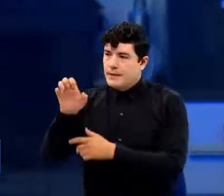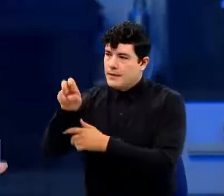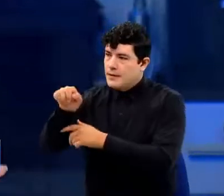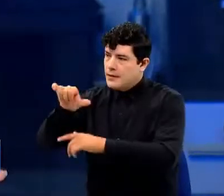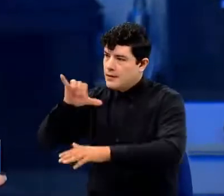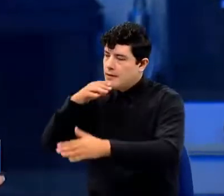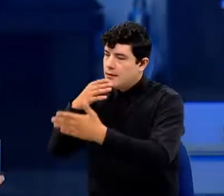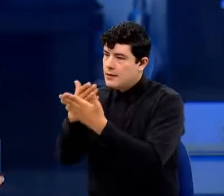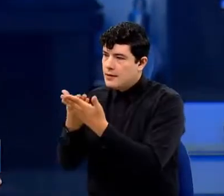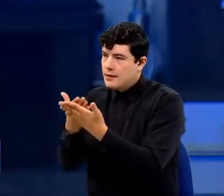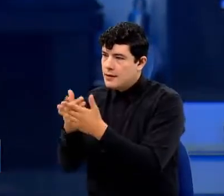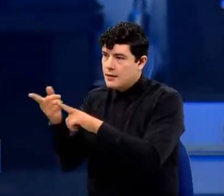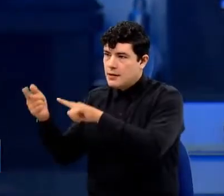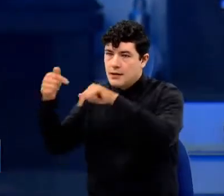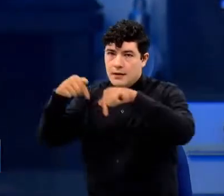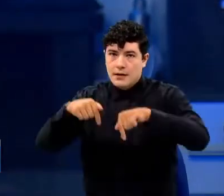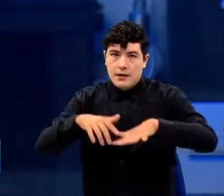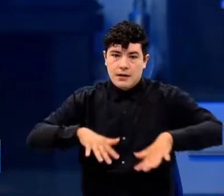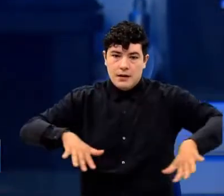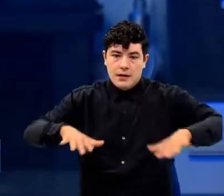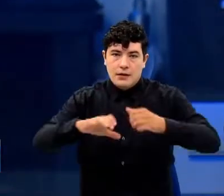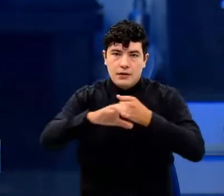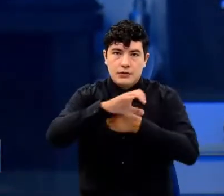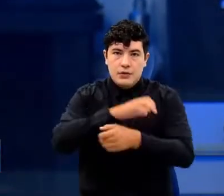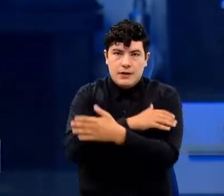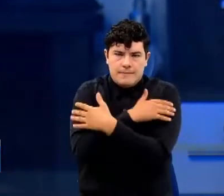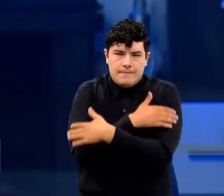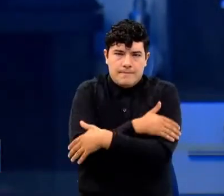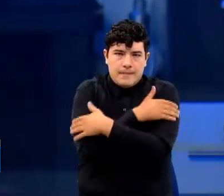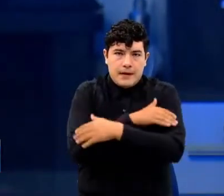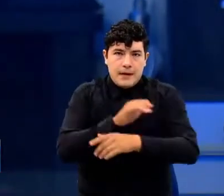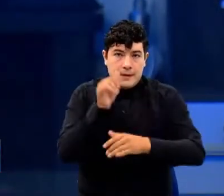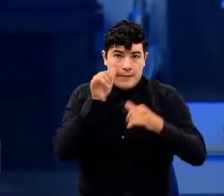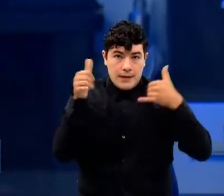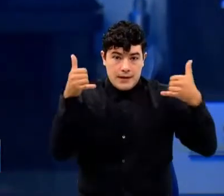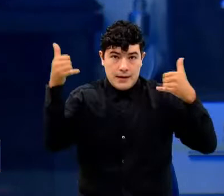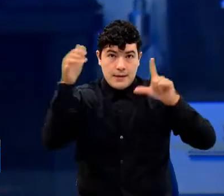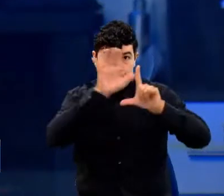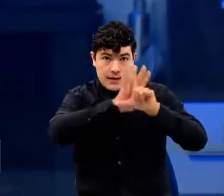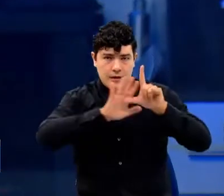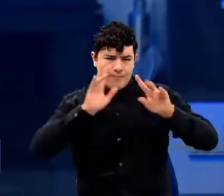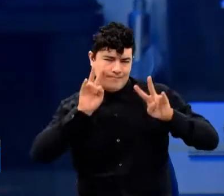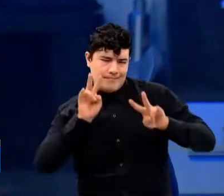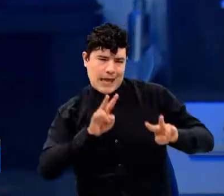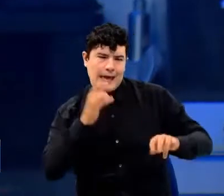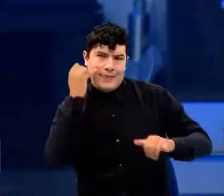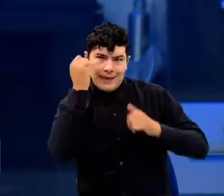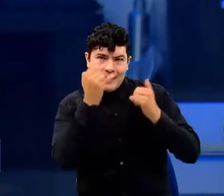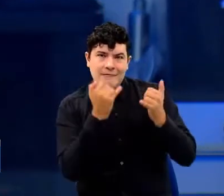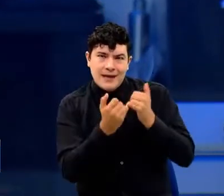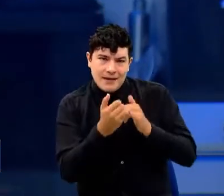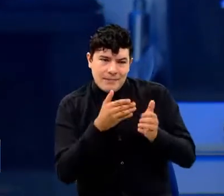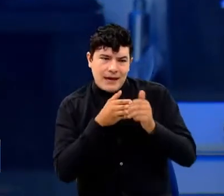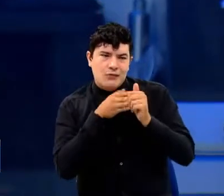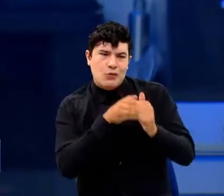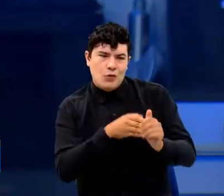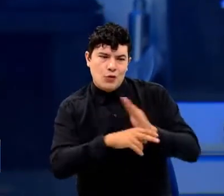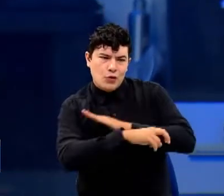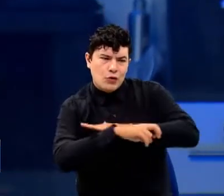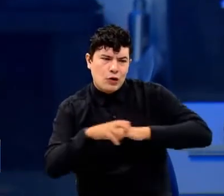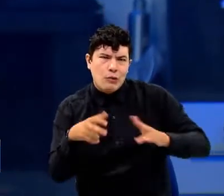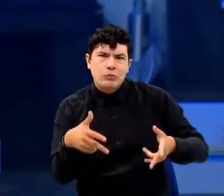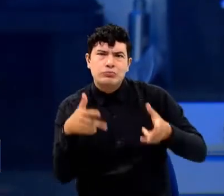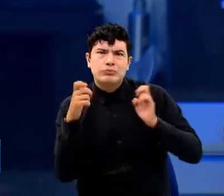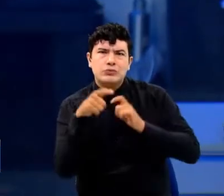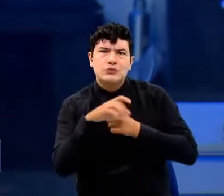Tribuna, nos desplazamos para Pamplona porque en cámaras de seguridad fueron registrados varios hurtos. Tres modalidades de estos hechos delictivos se vienen presentando en